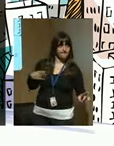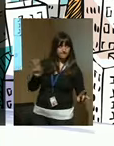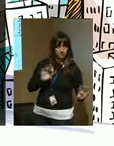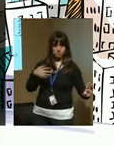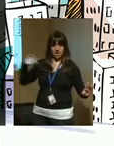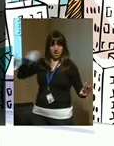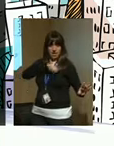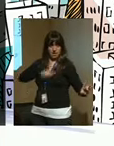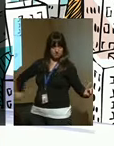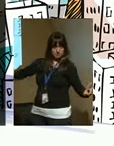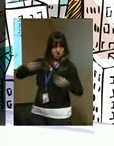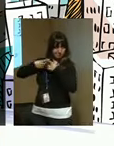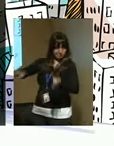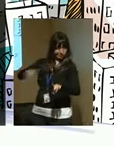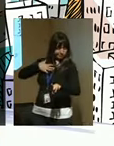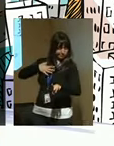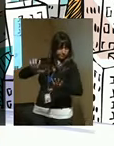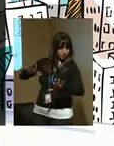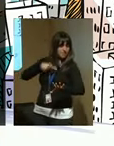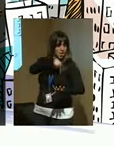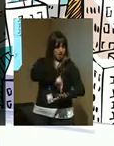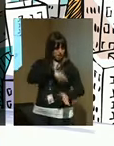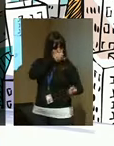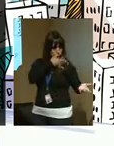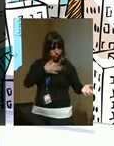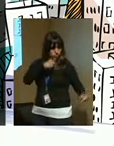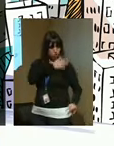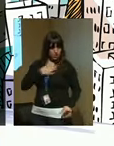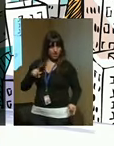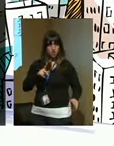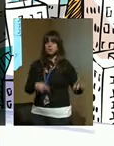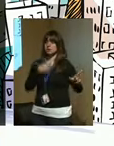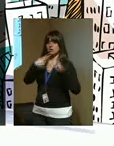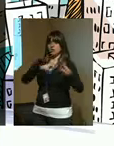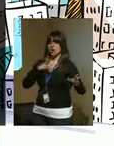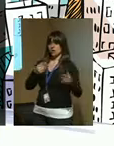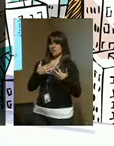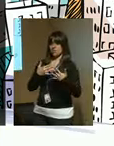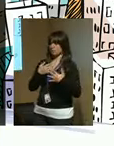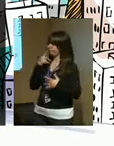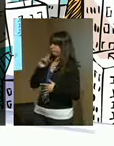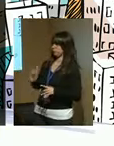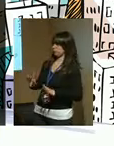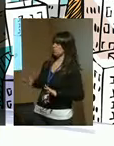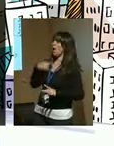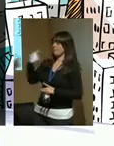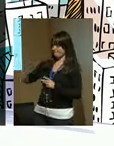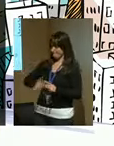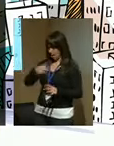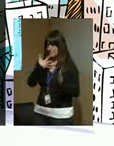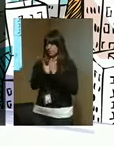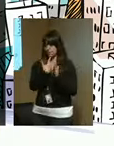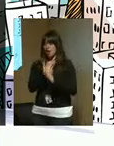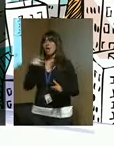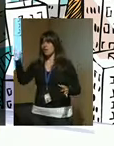competencia, pero es un antecedente. Y bueno, estuve con ellos, me contestaron rápidamente, me dijeron, no, y aparte después me explicaron ellos por qué lo que había pasado acá en